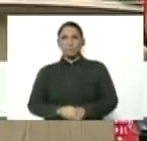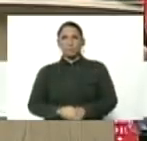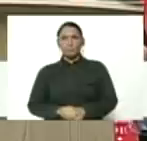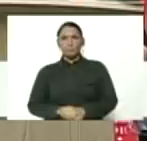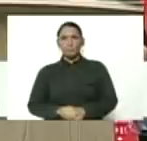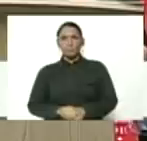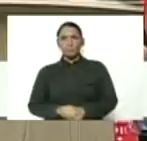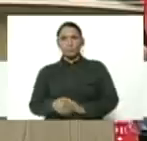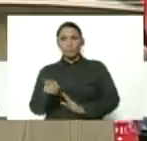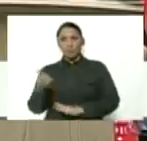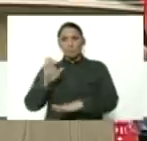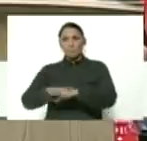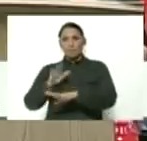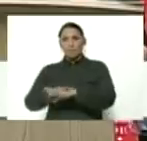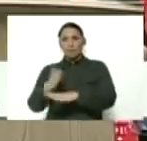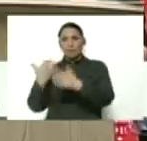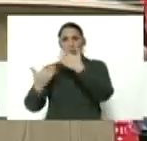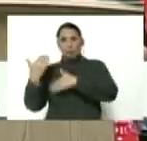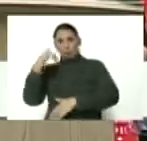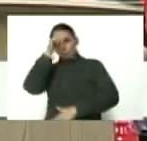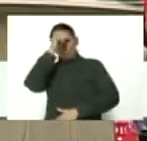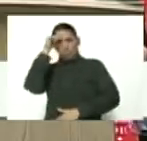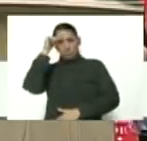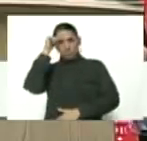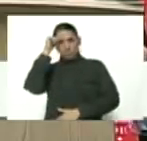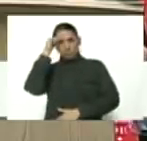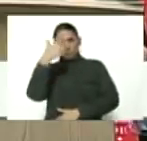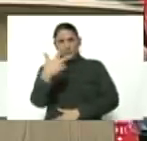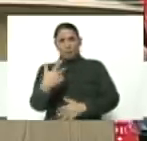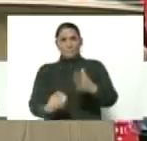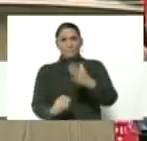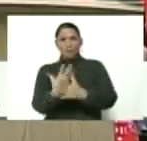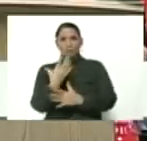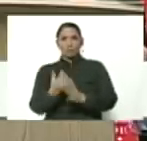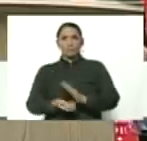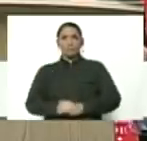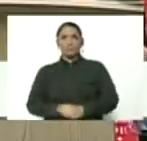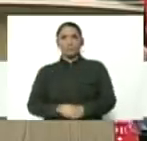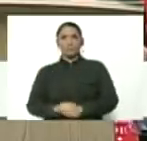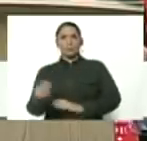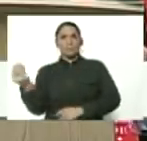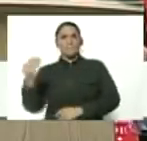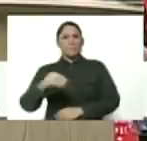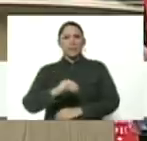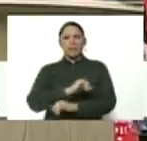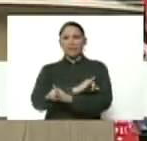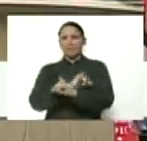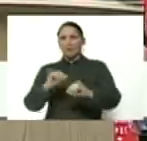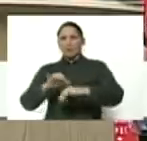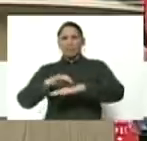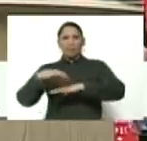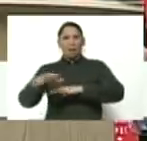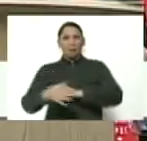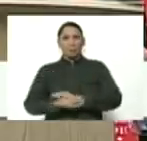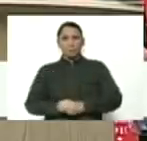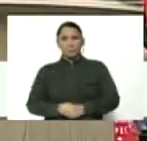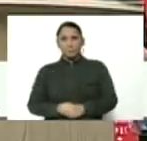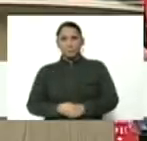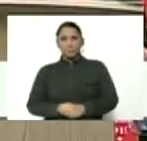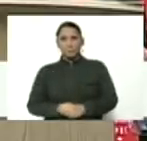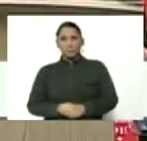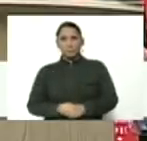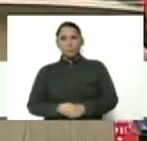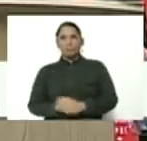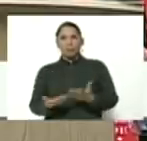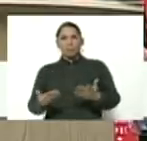estos hechos del pasado domingo 3 de mayo. Por más que ya hayan dejado en la estacada a